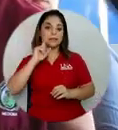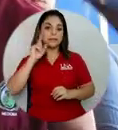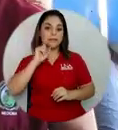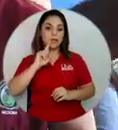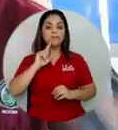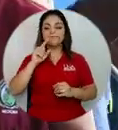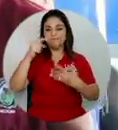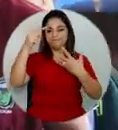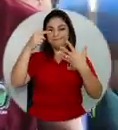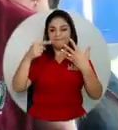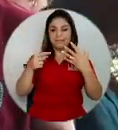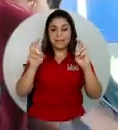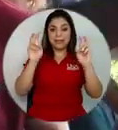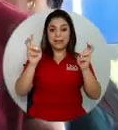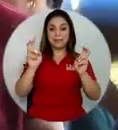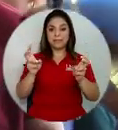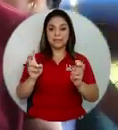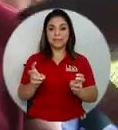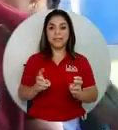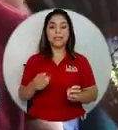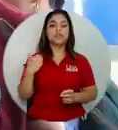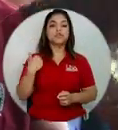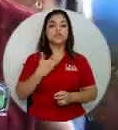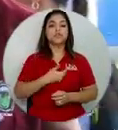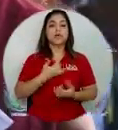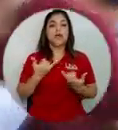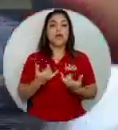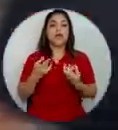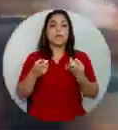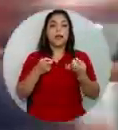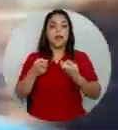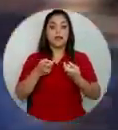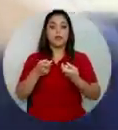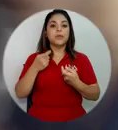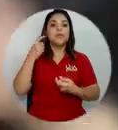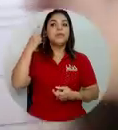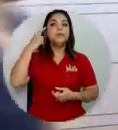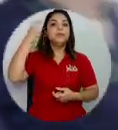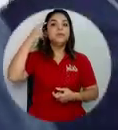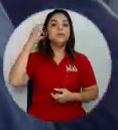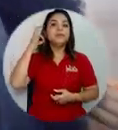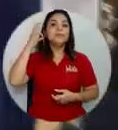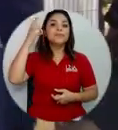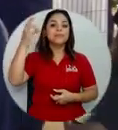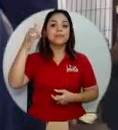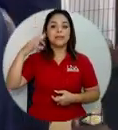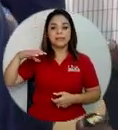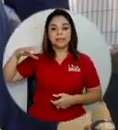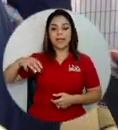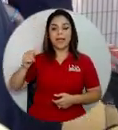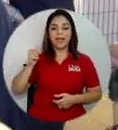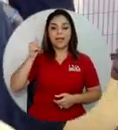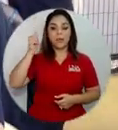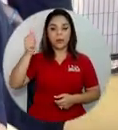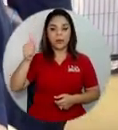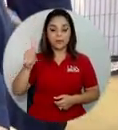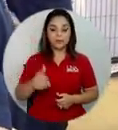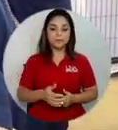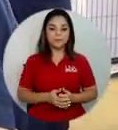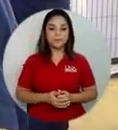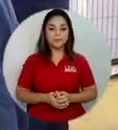los temas que nosotros estamos manejando, esas son las cosas que nosotros aspiramos como sede interuniversitaria de